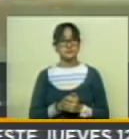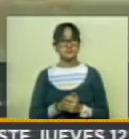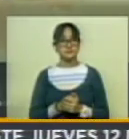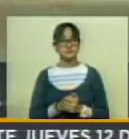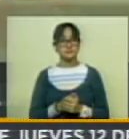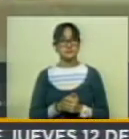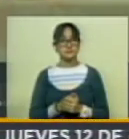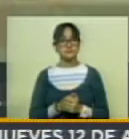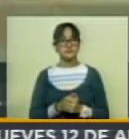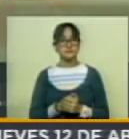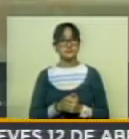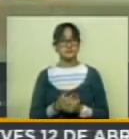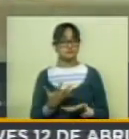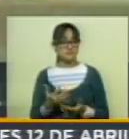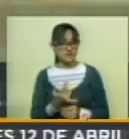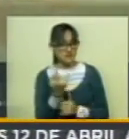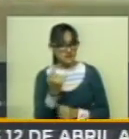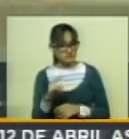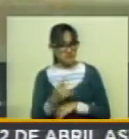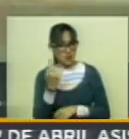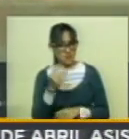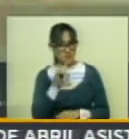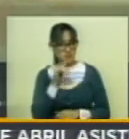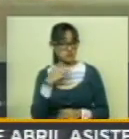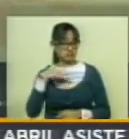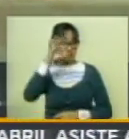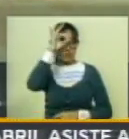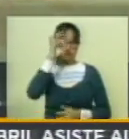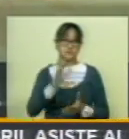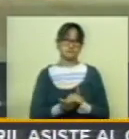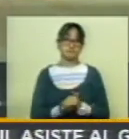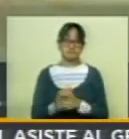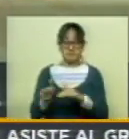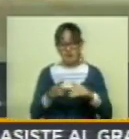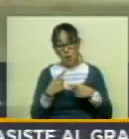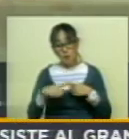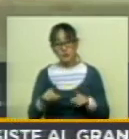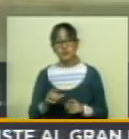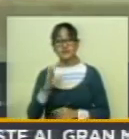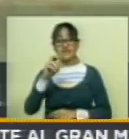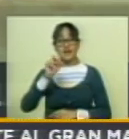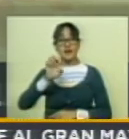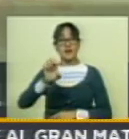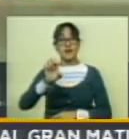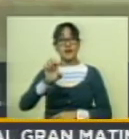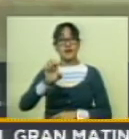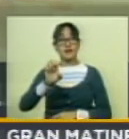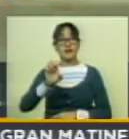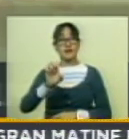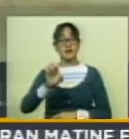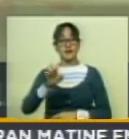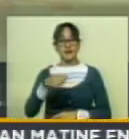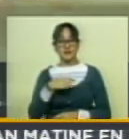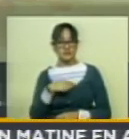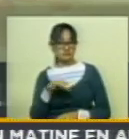No sé de dónde puede salir eso. Lo otro, mira, el Consejo Nacional Electoral no está cazando a nadie.